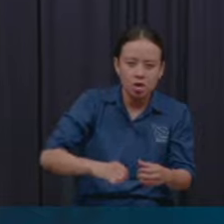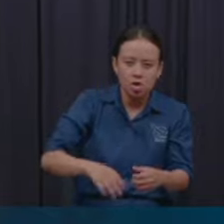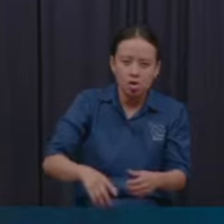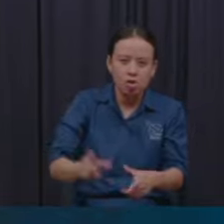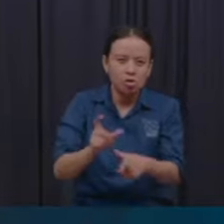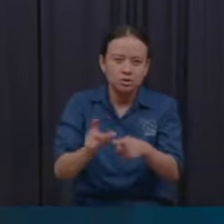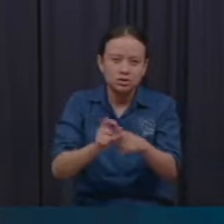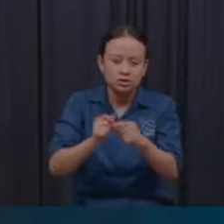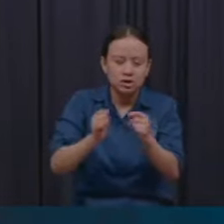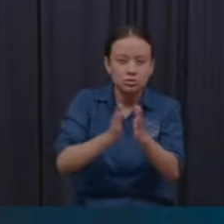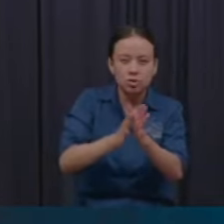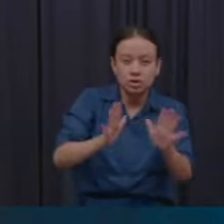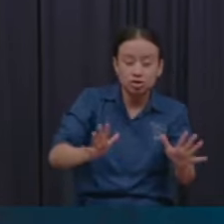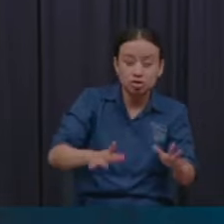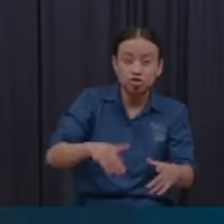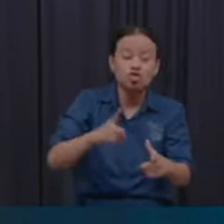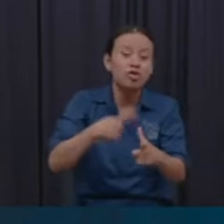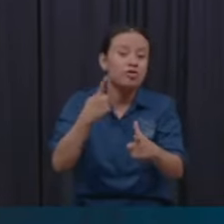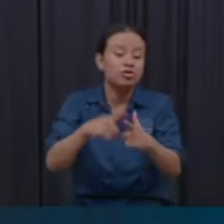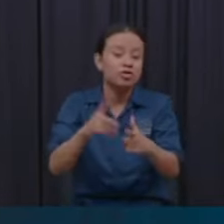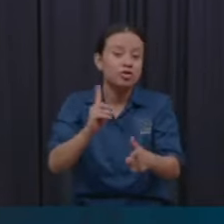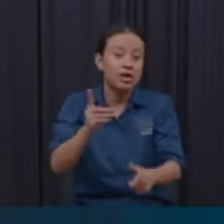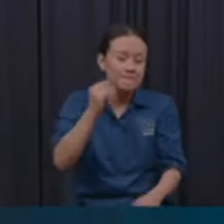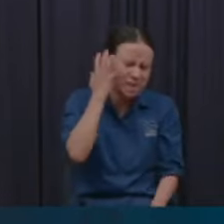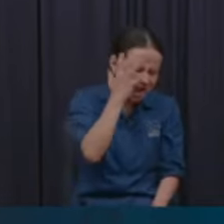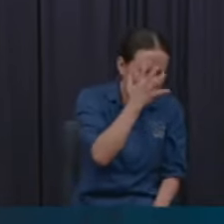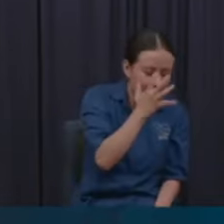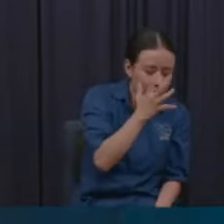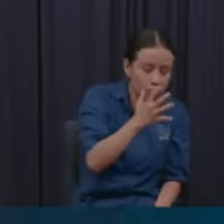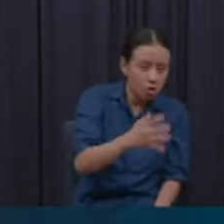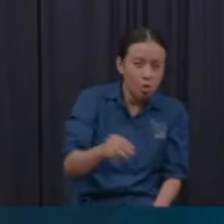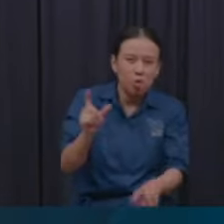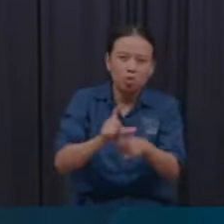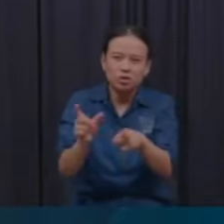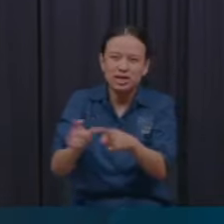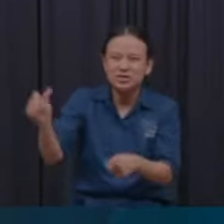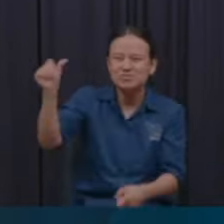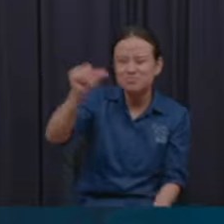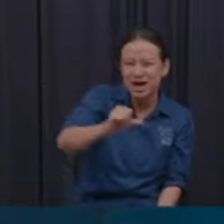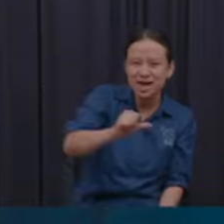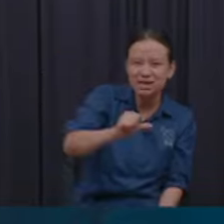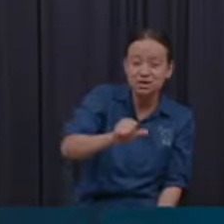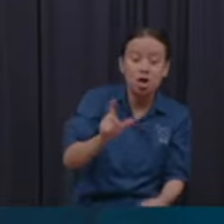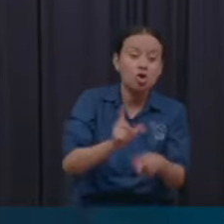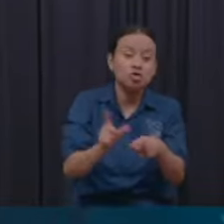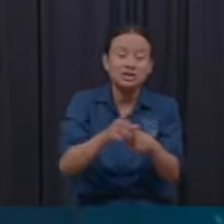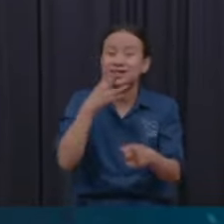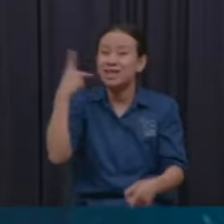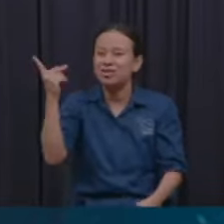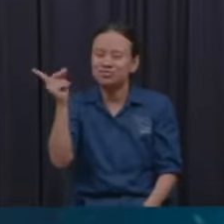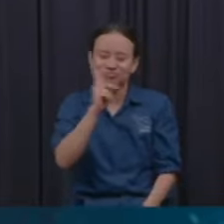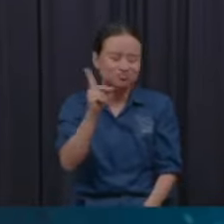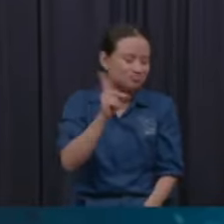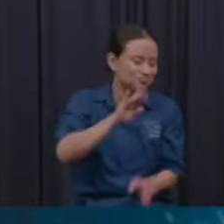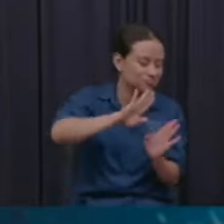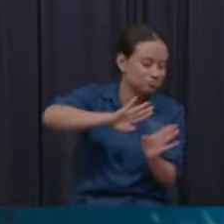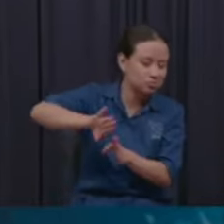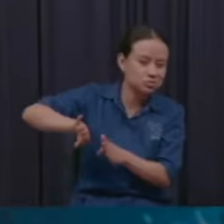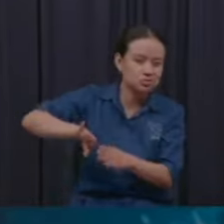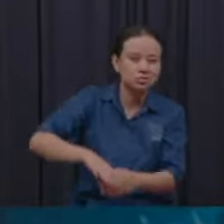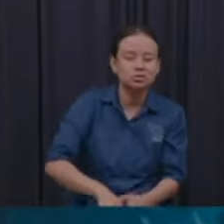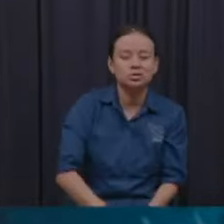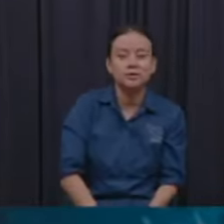pecado. Donde hay pecado, donde hay maldad, donde hay lo que a Dios no le agrada, inmediatamente acuden